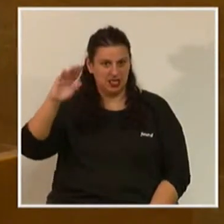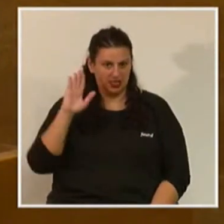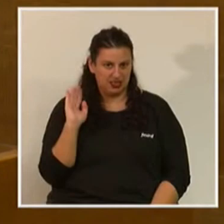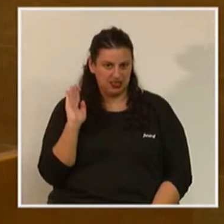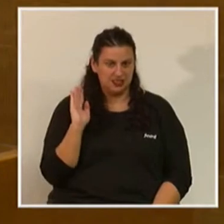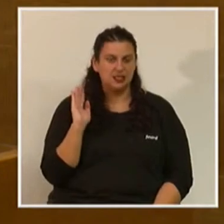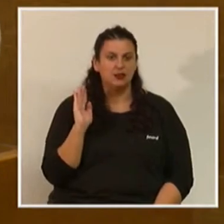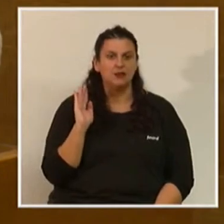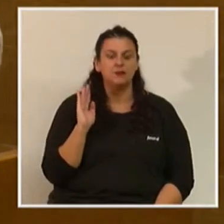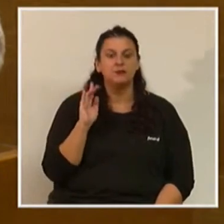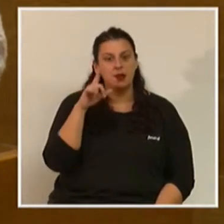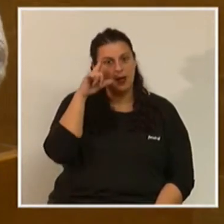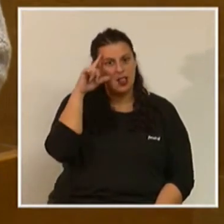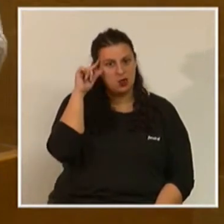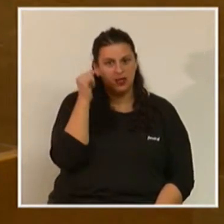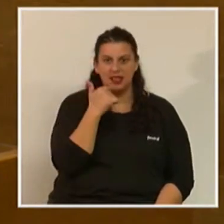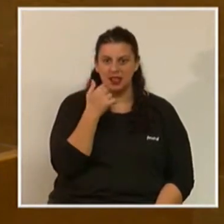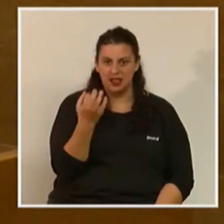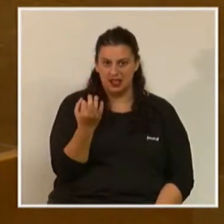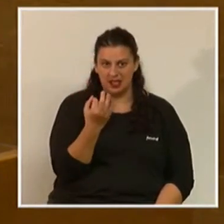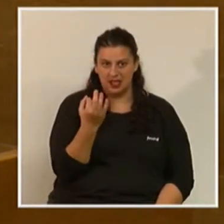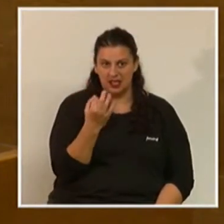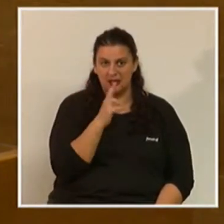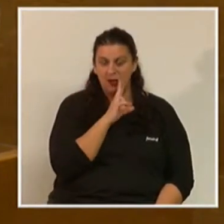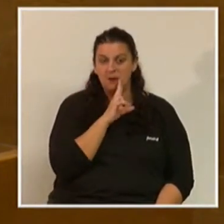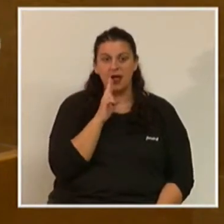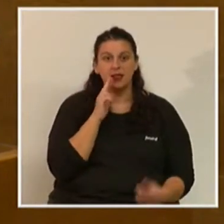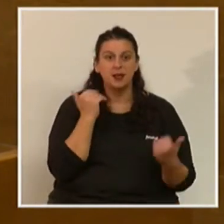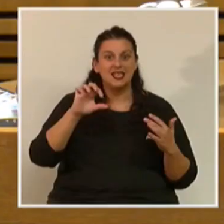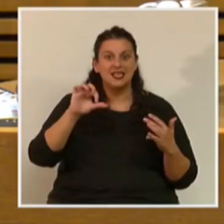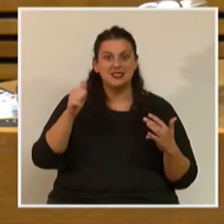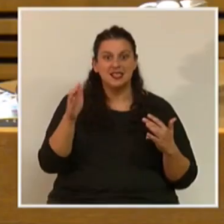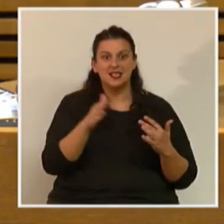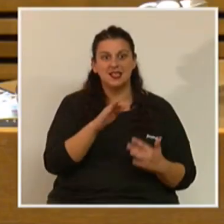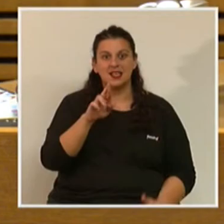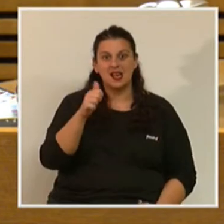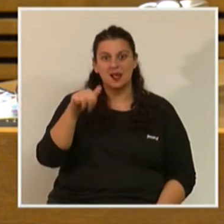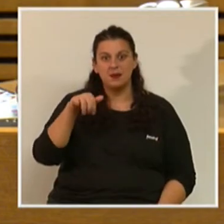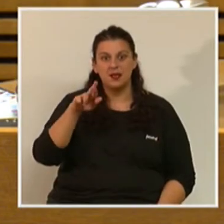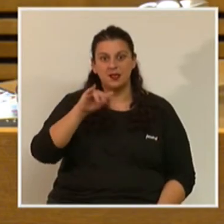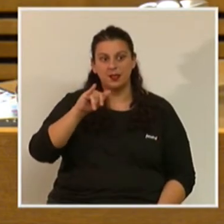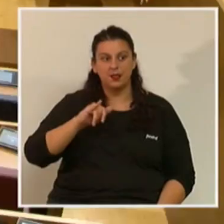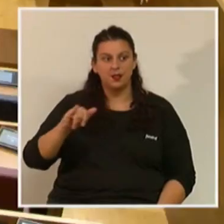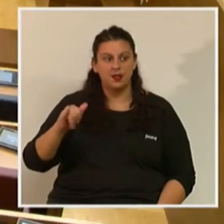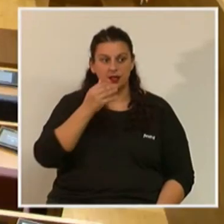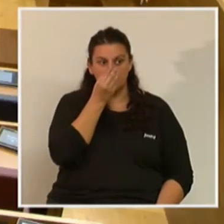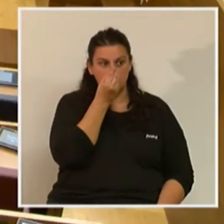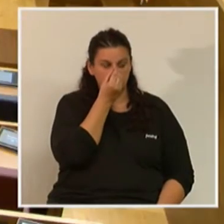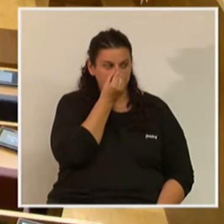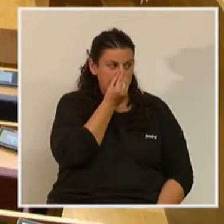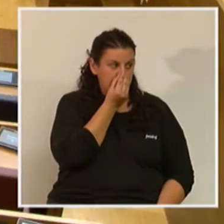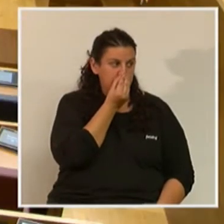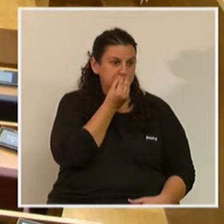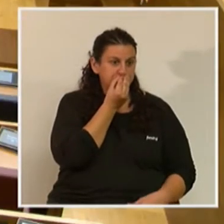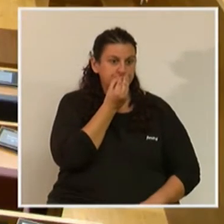sistema de financiación autonómica que se encuentra caducado desde el año 2014 una situación en palabras de la consellera que es